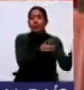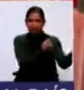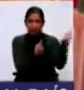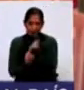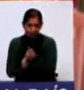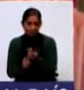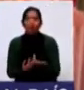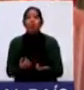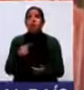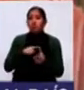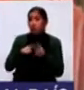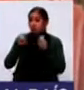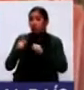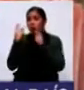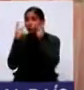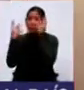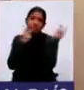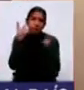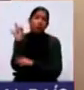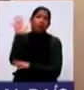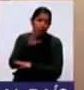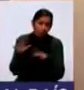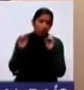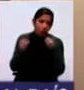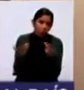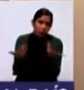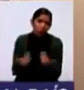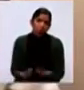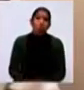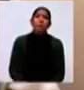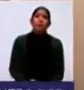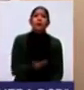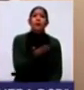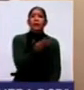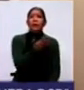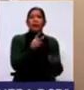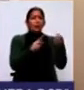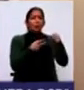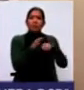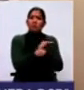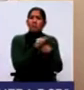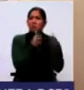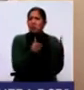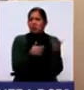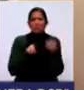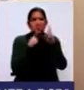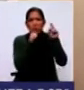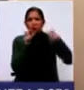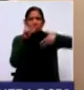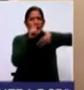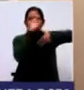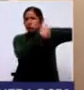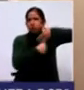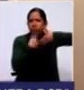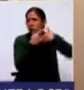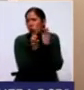manera pueda recorrer el país. Viceministra, en cuanto a un contexto en otros países, quizás en la región, este tipo de medidas